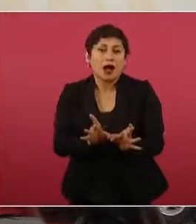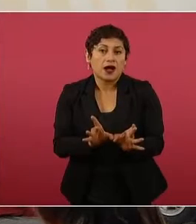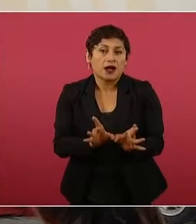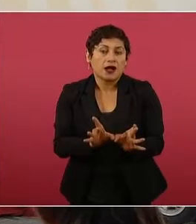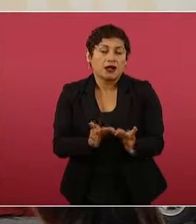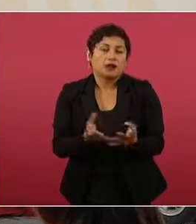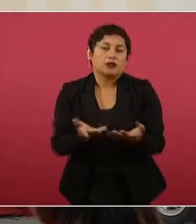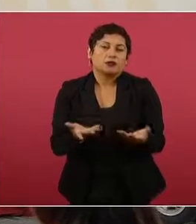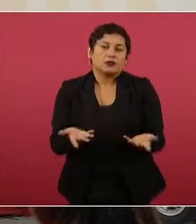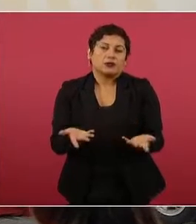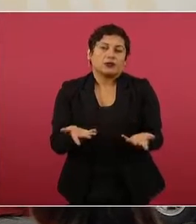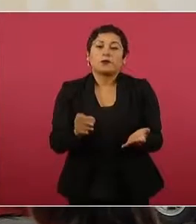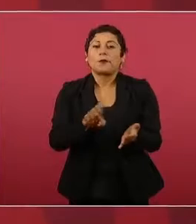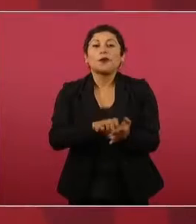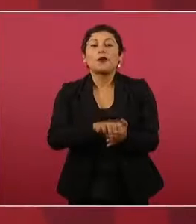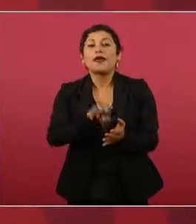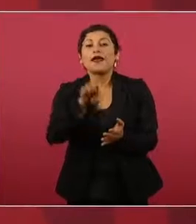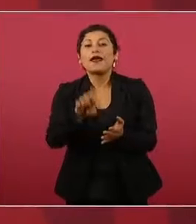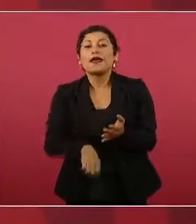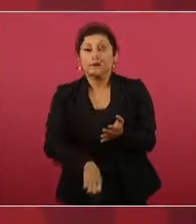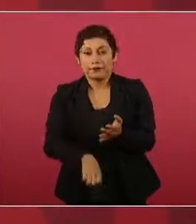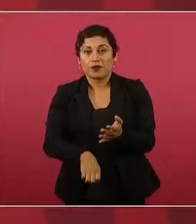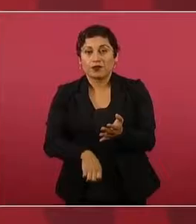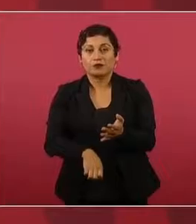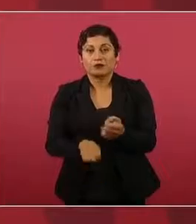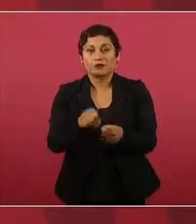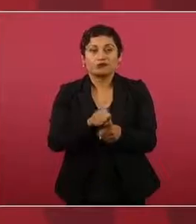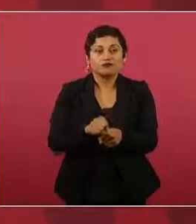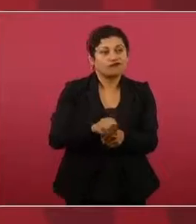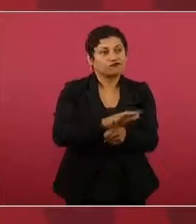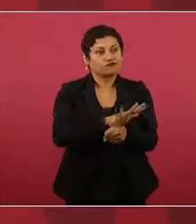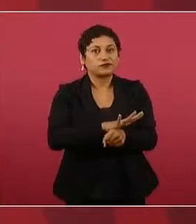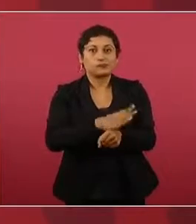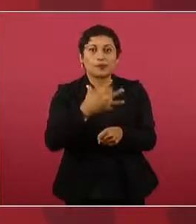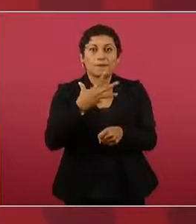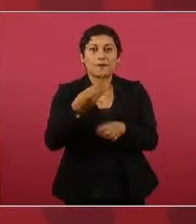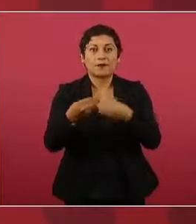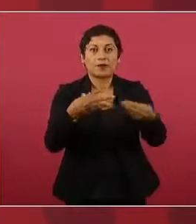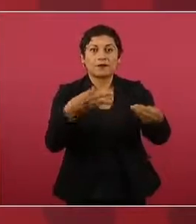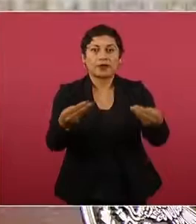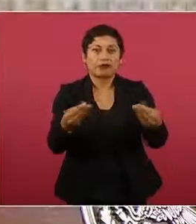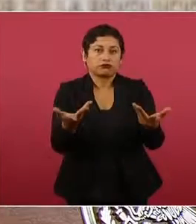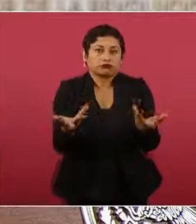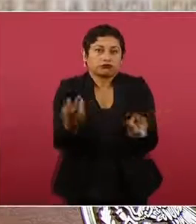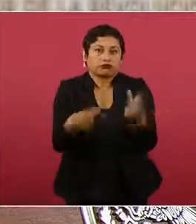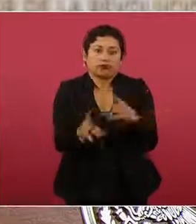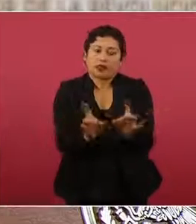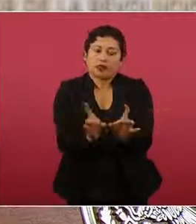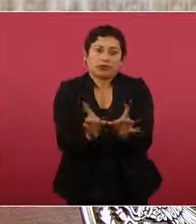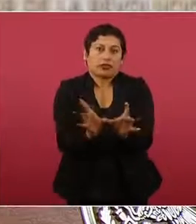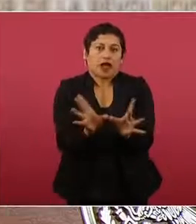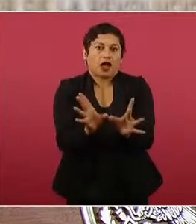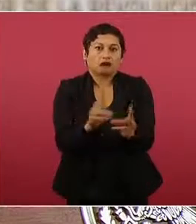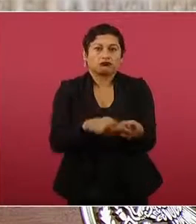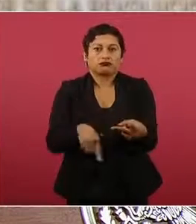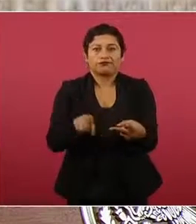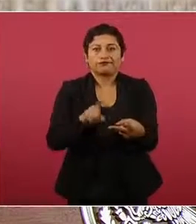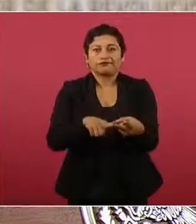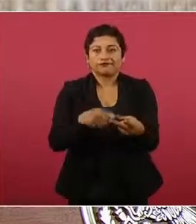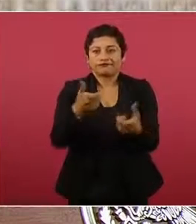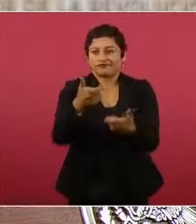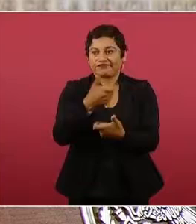porque la pandemia es un factor externo, la inflación es externa,